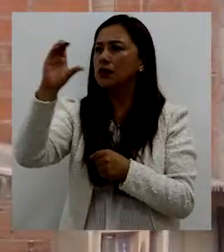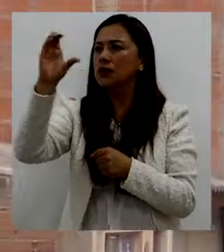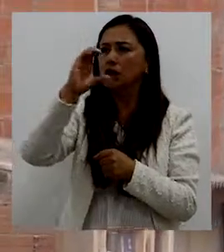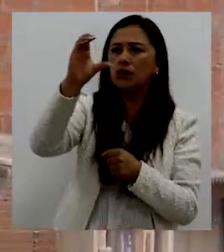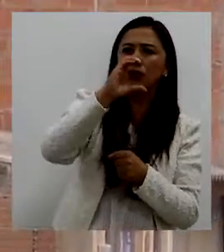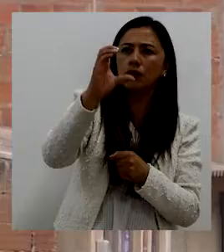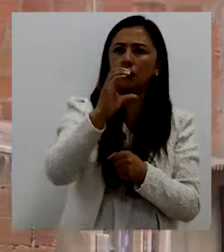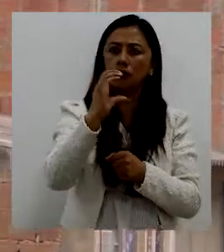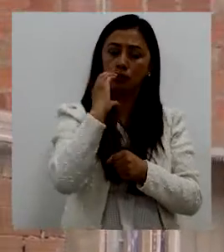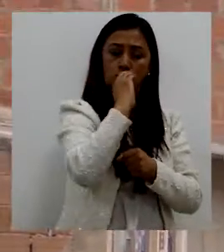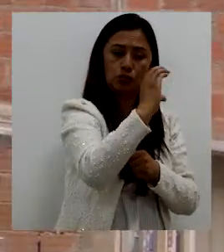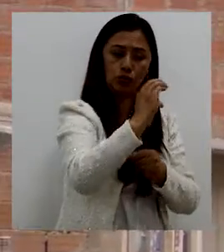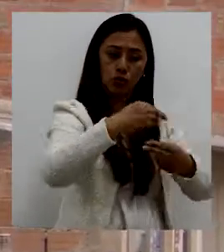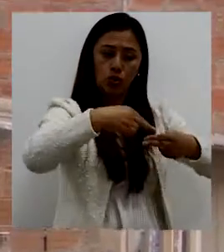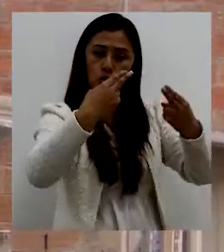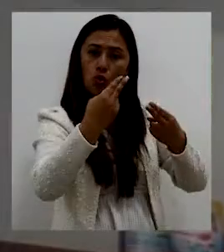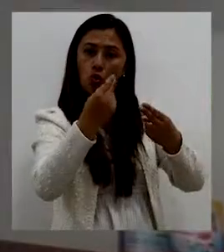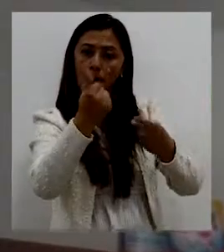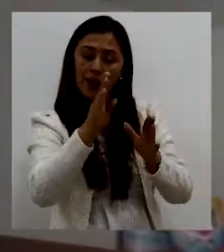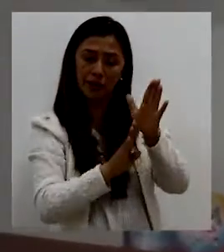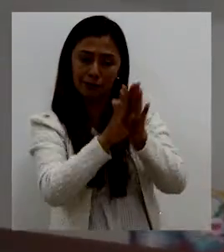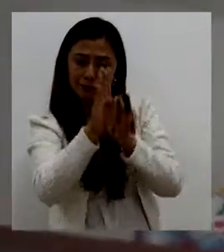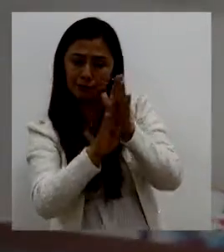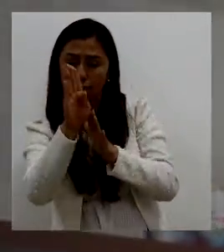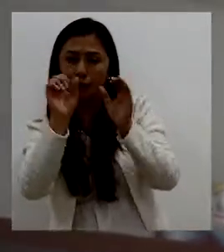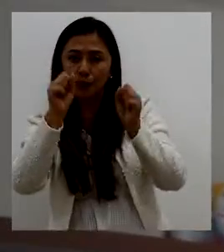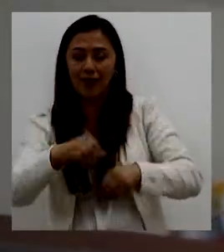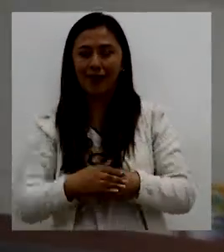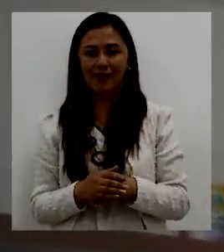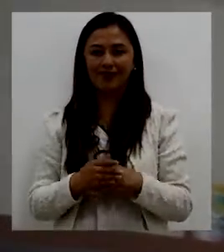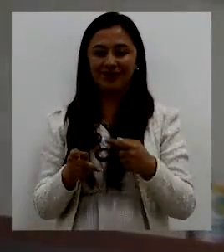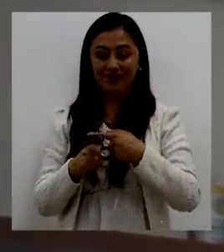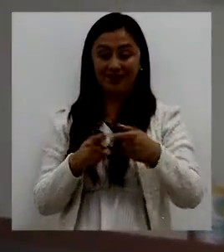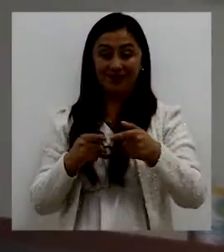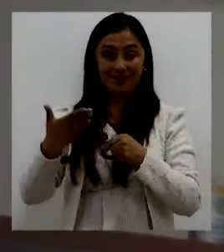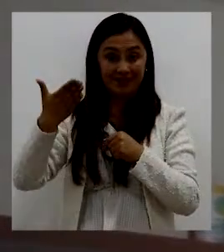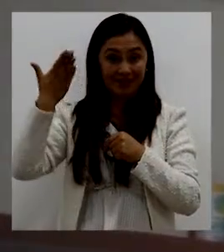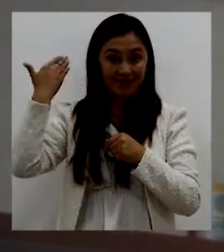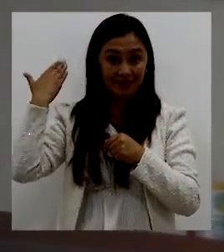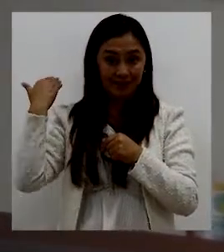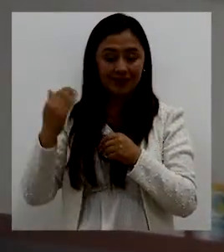para el desarrollo de las obras en la ciudad. Sí, en la semana anterior